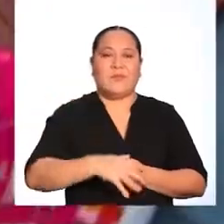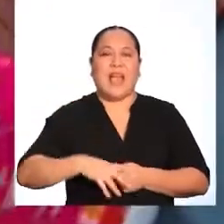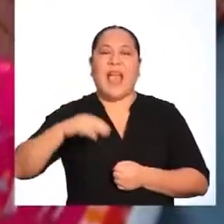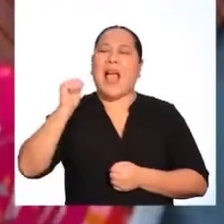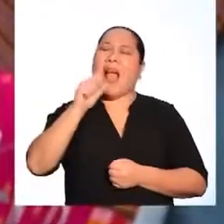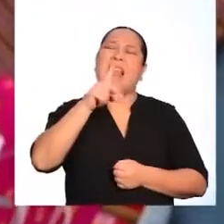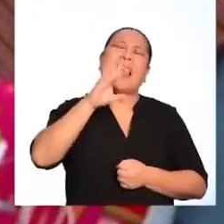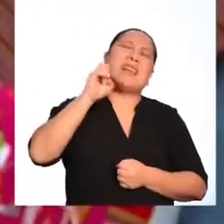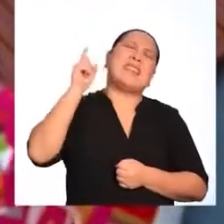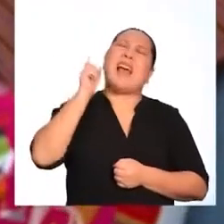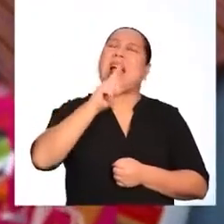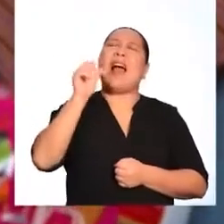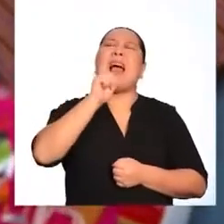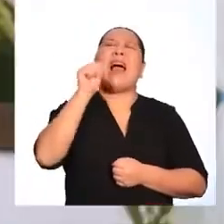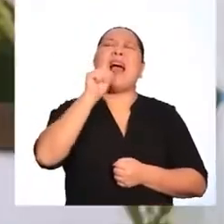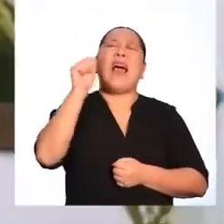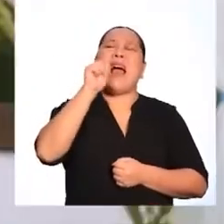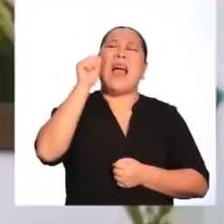23